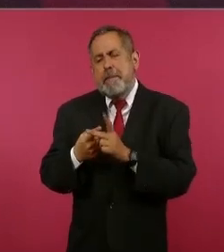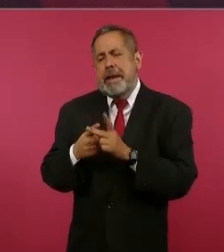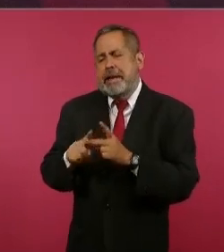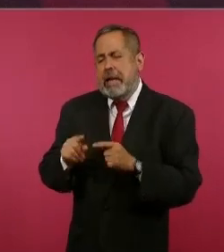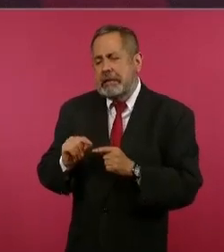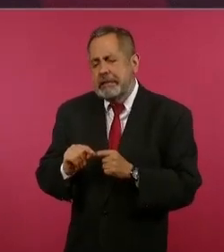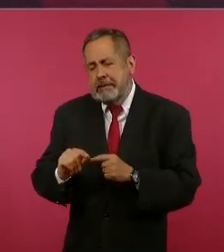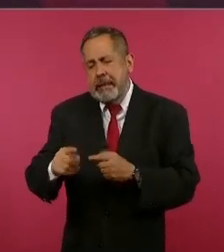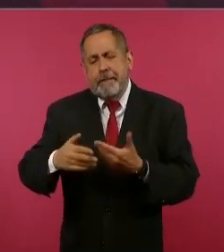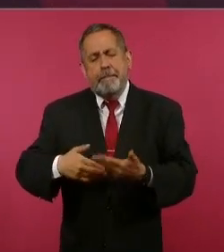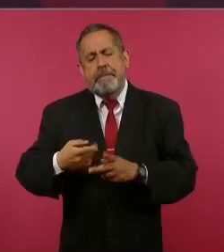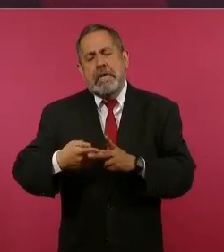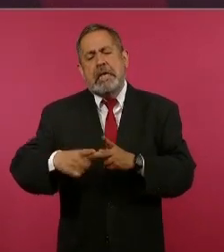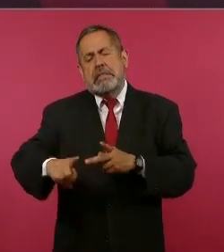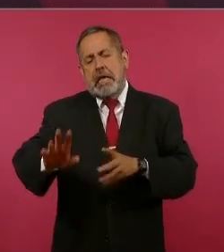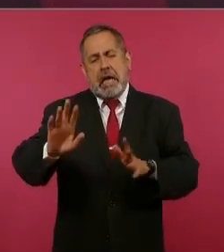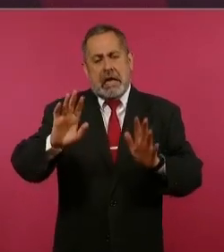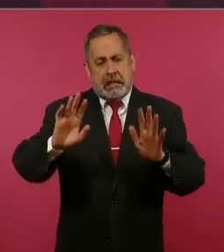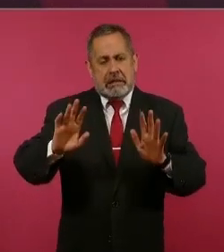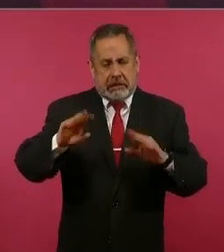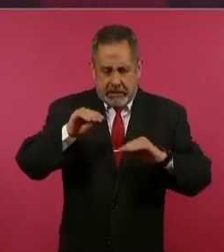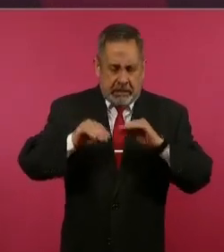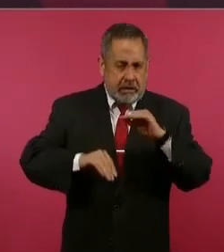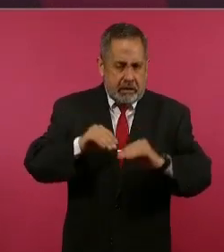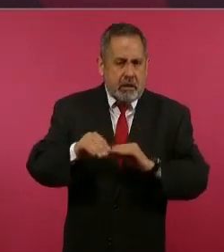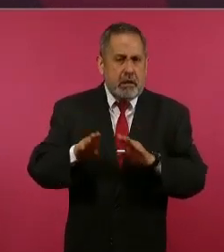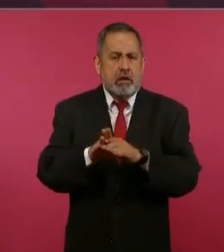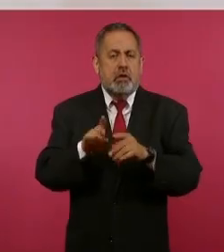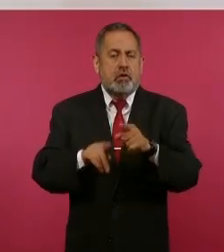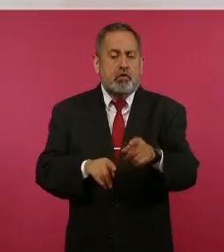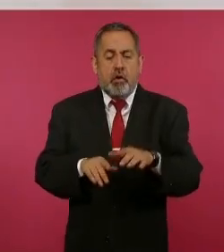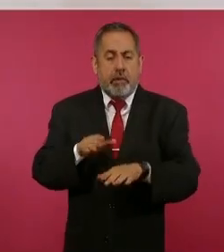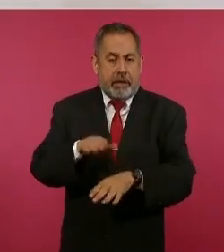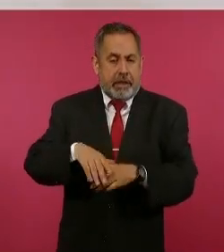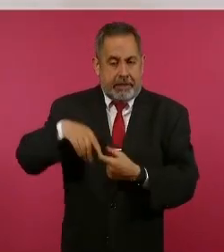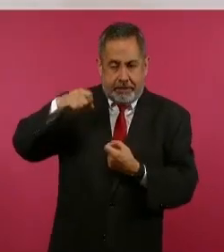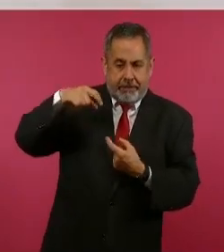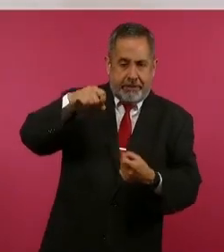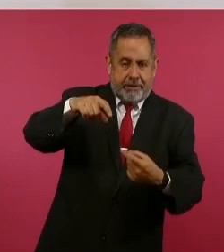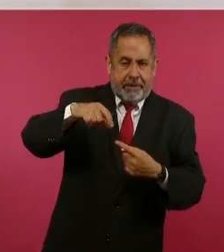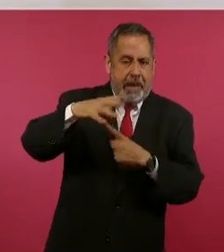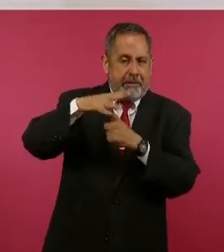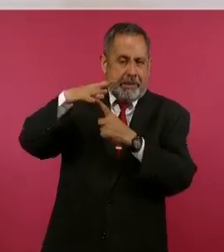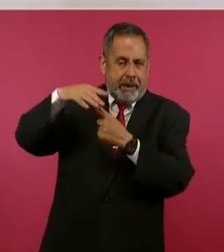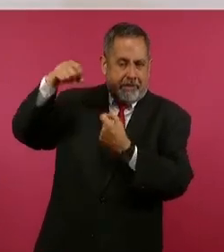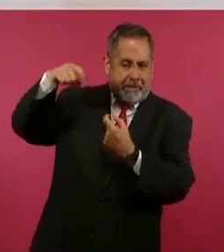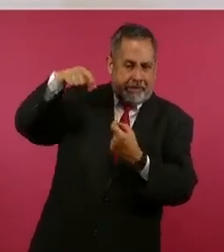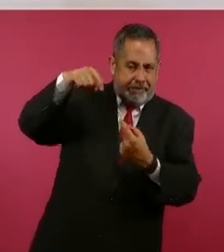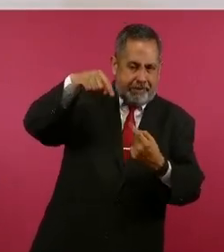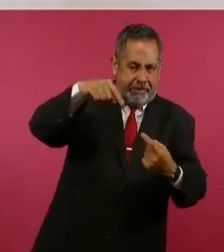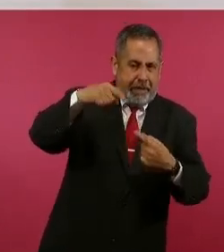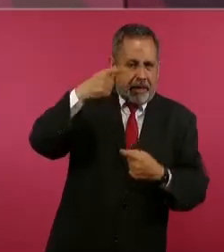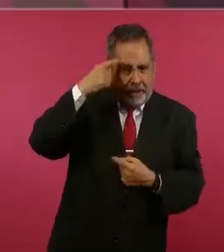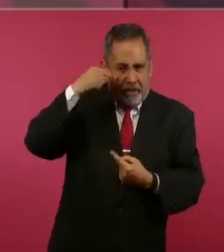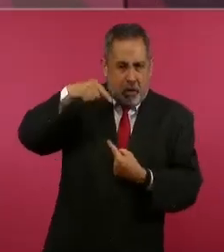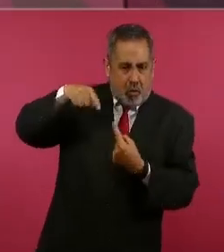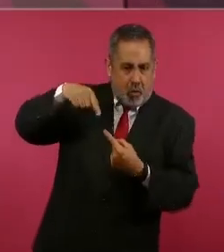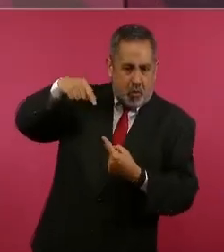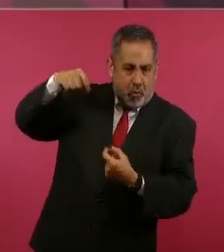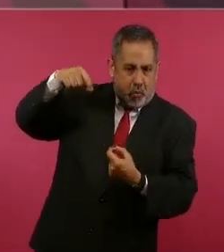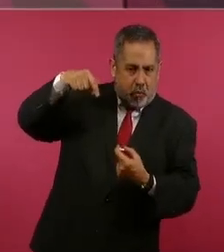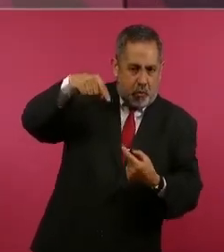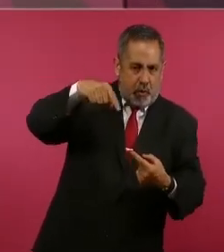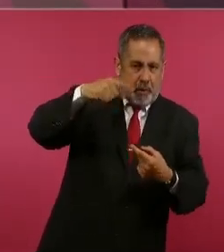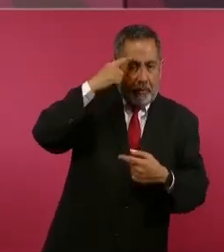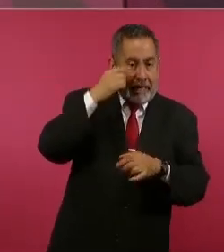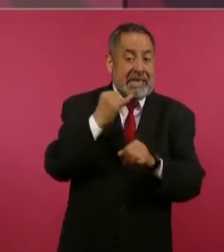que se ha hecho en materia de uso de satélites para